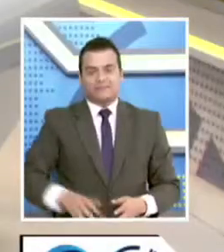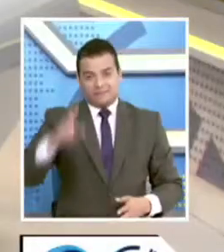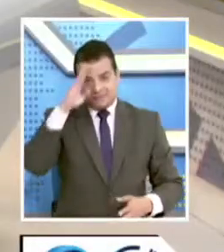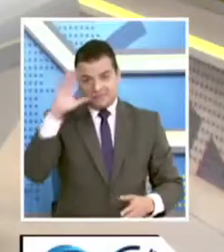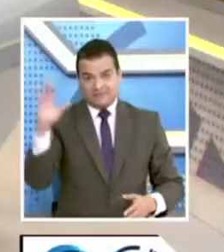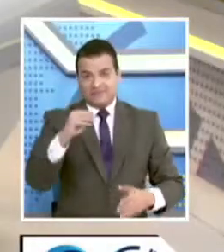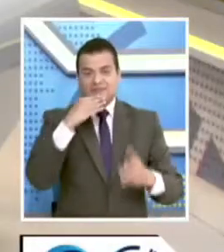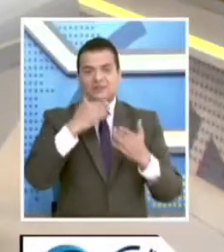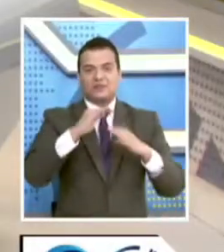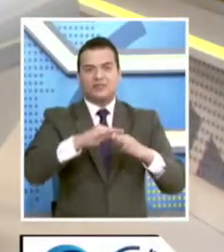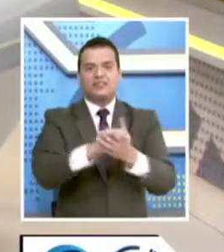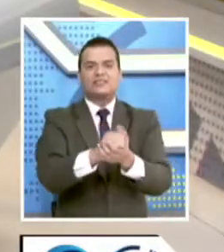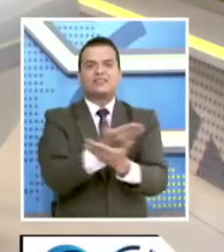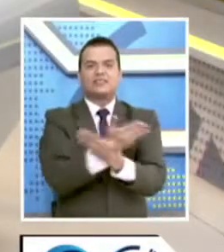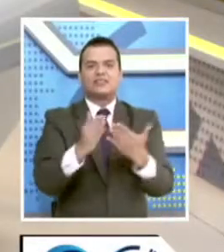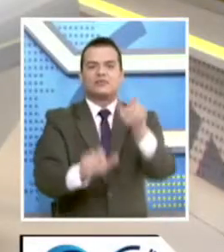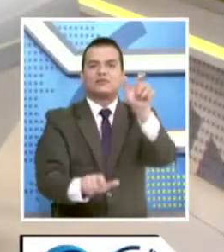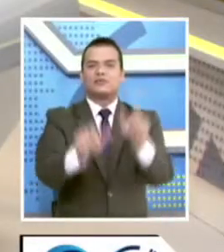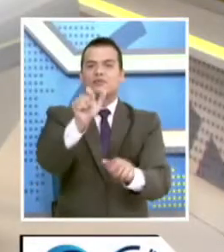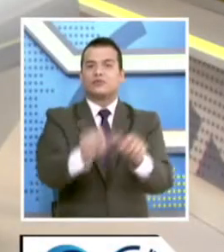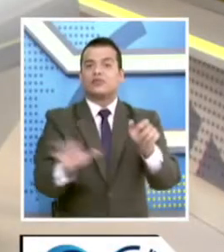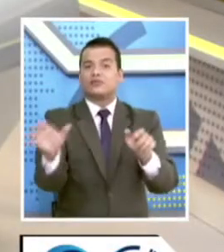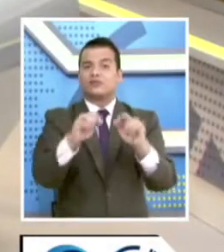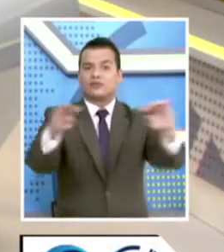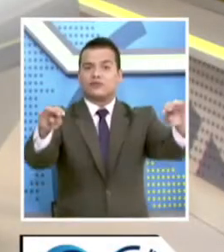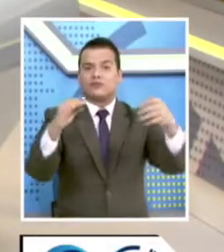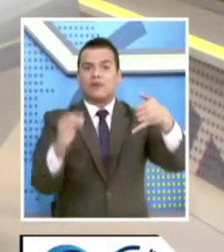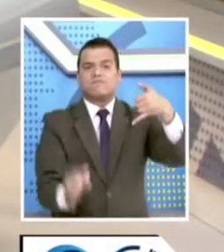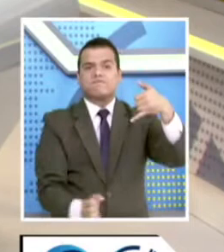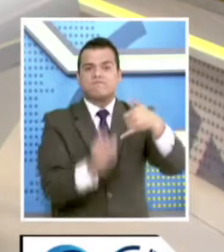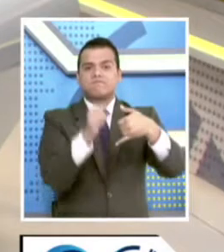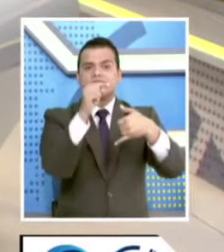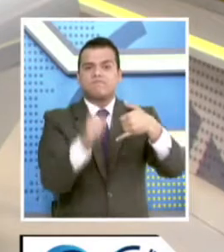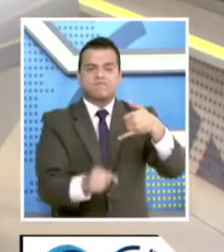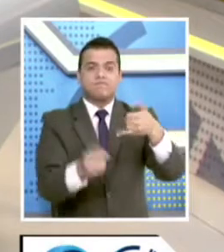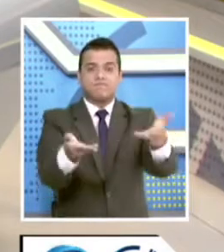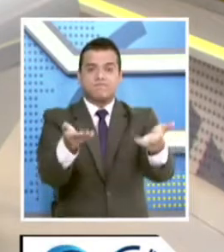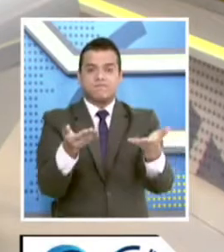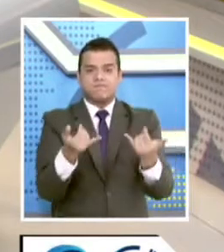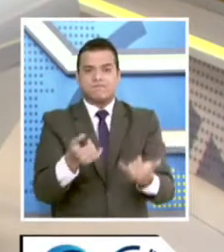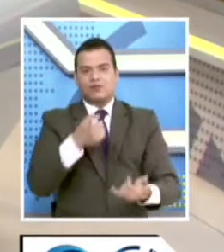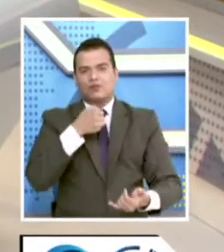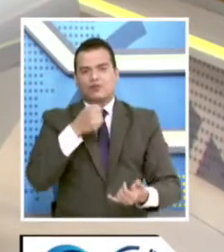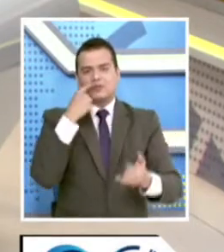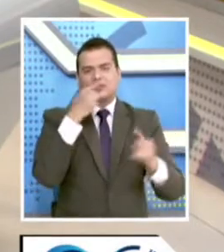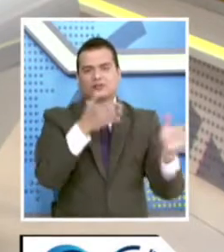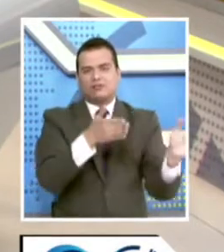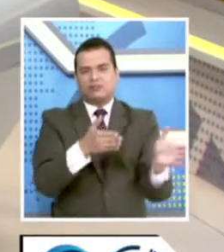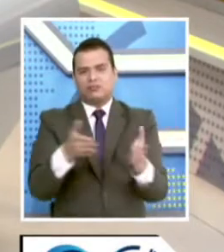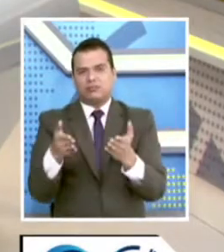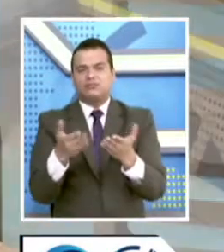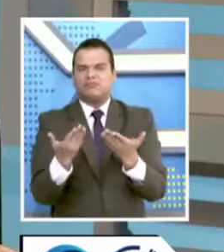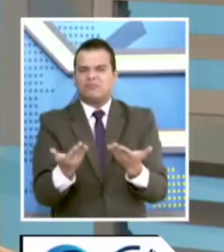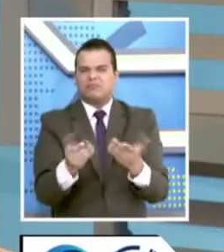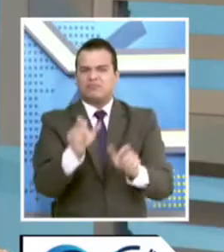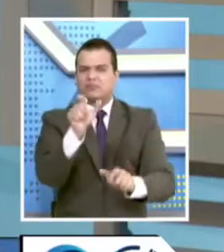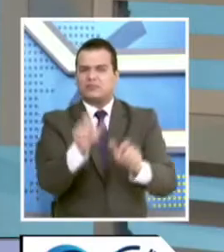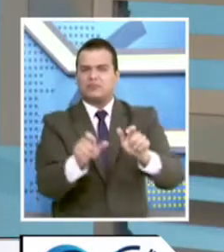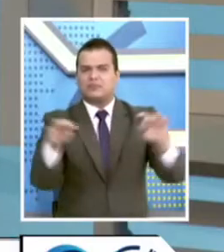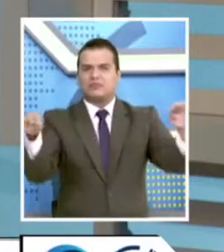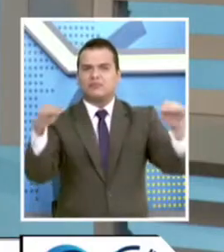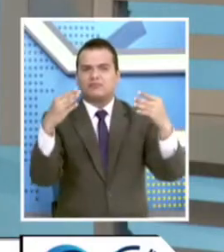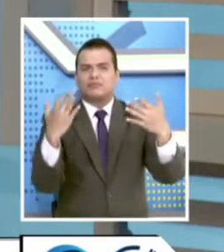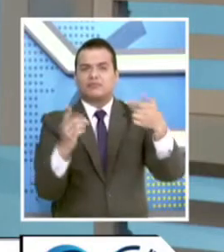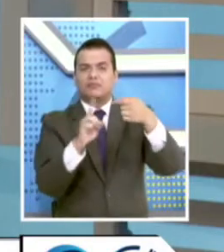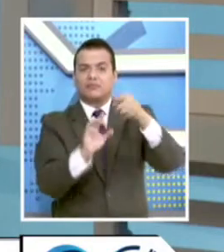Hola, ¿qué tal? Muy buenas tardes. Saludamos a nuestra gran audiencia en el suroccidente colombiano y le damos la bienvenida al noticiero 90 Minutos, a los televidentes de